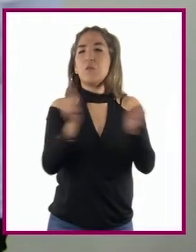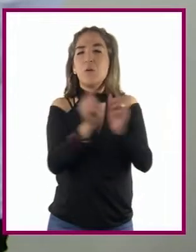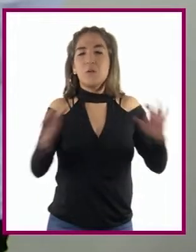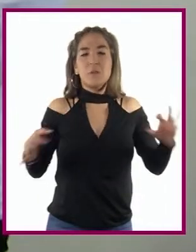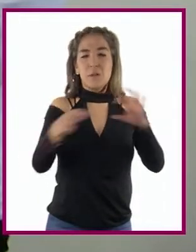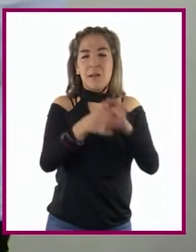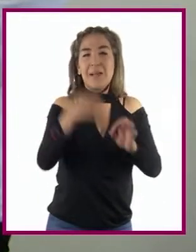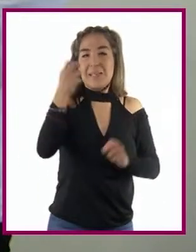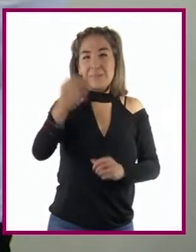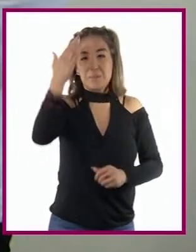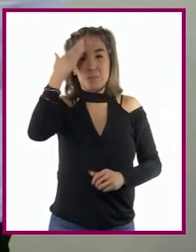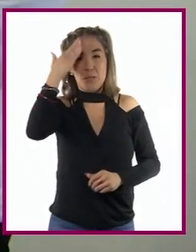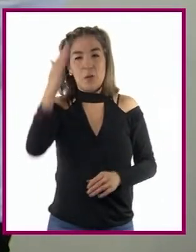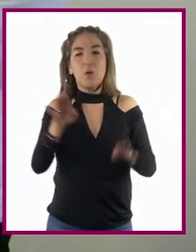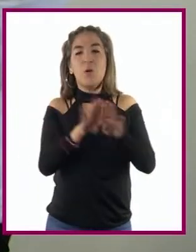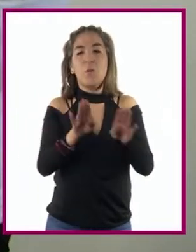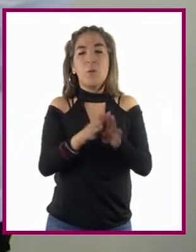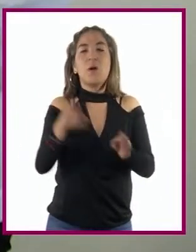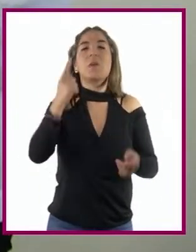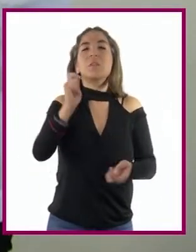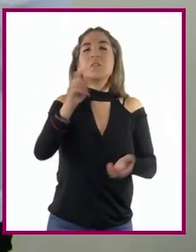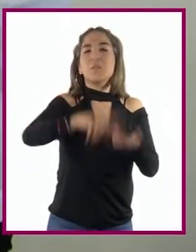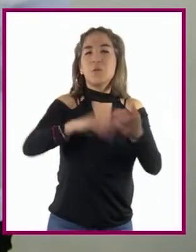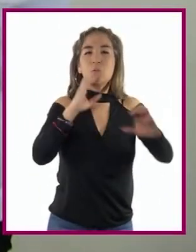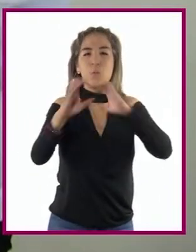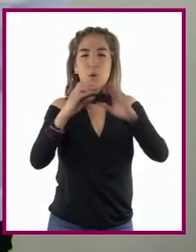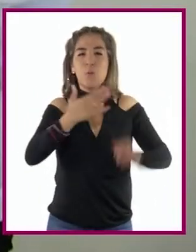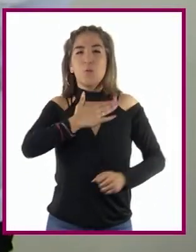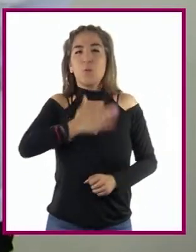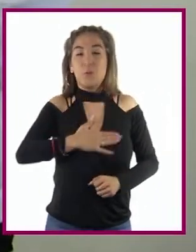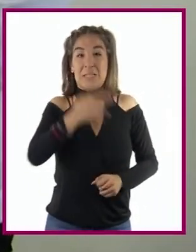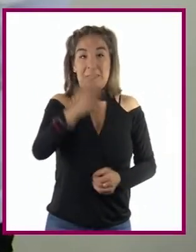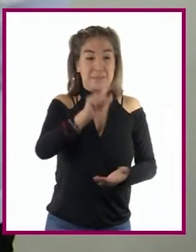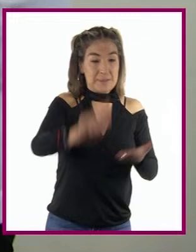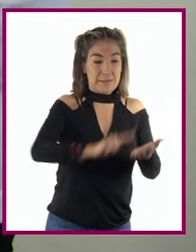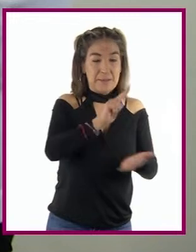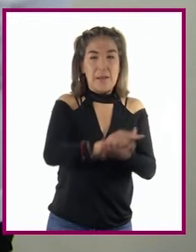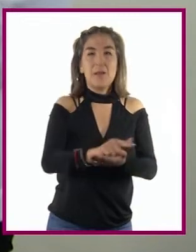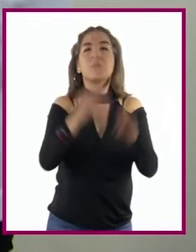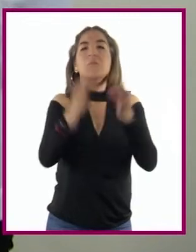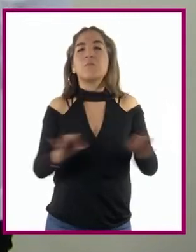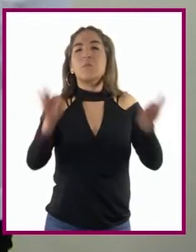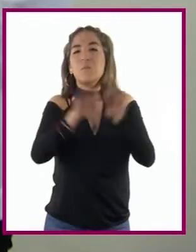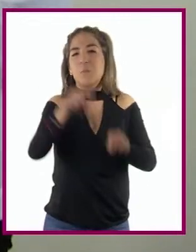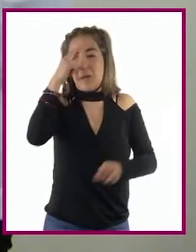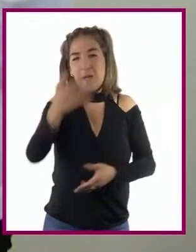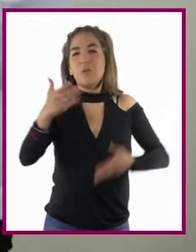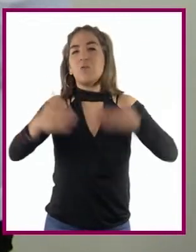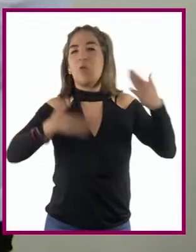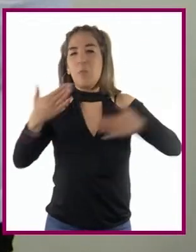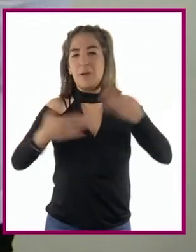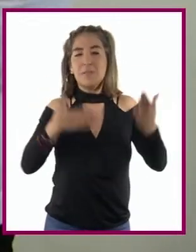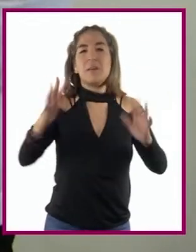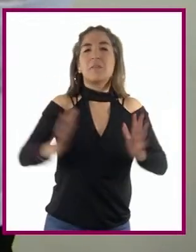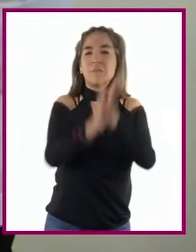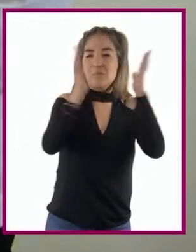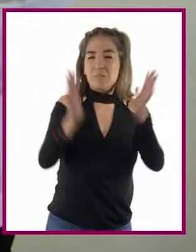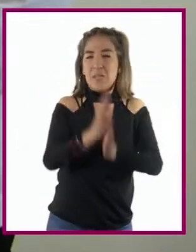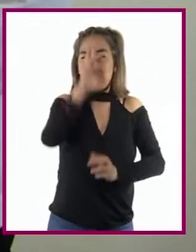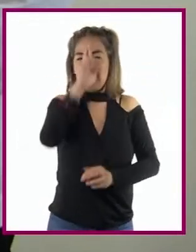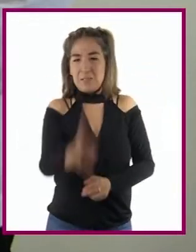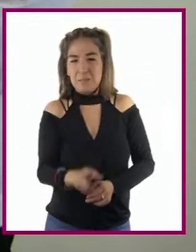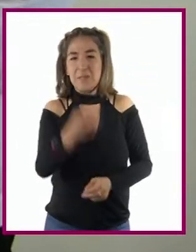estrechamente al principio democrático de justicia, en tanto las leyes son el instrumento que promueve la convivencia democrática respetuosa